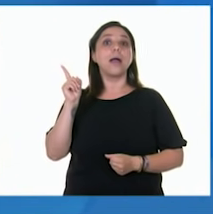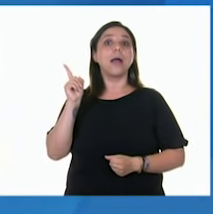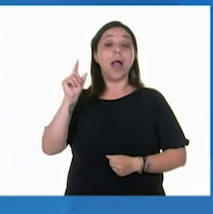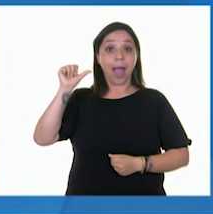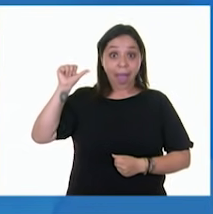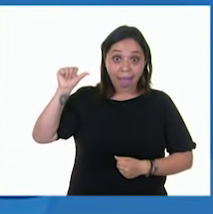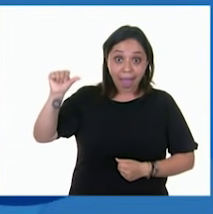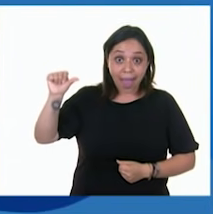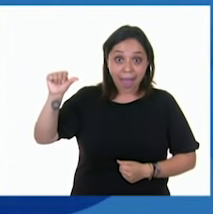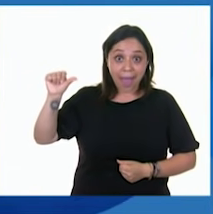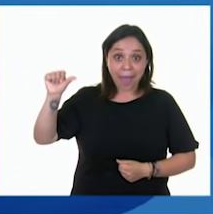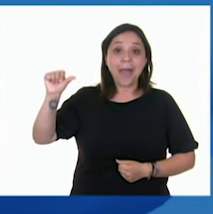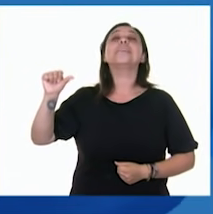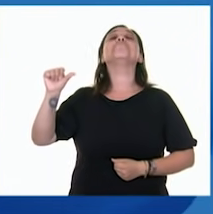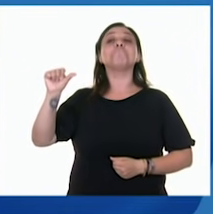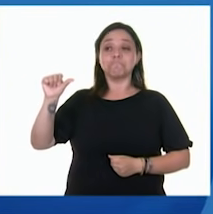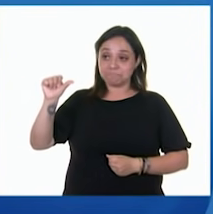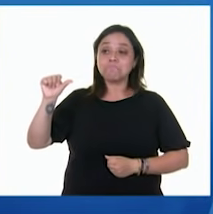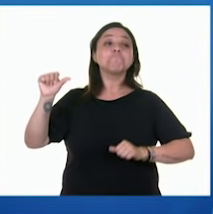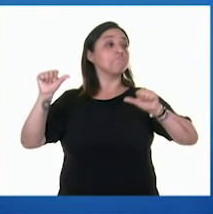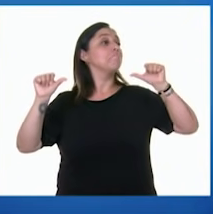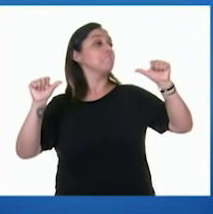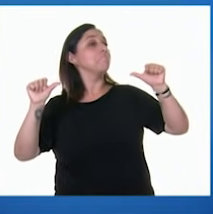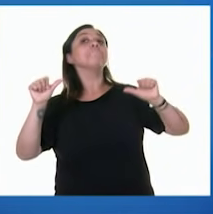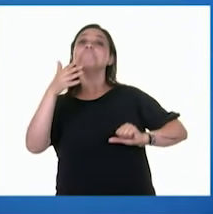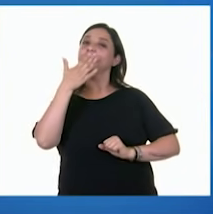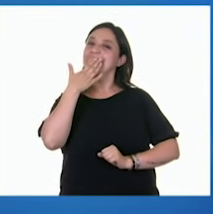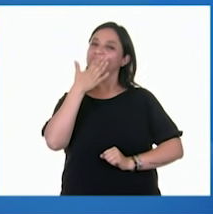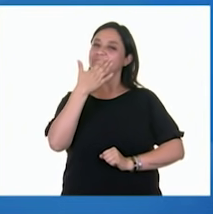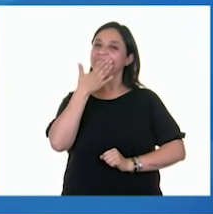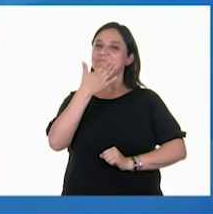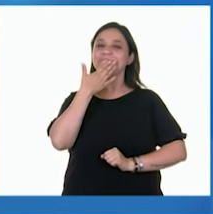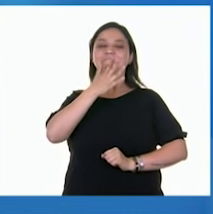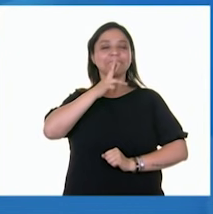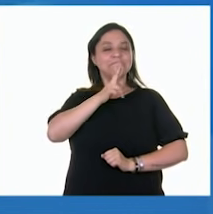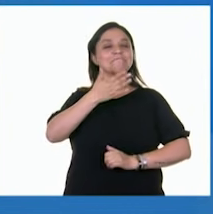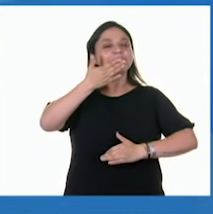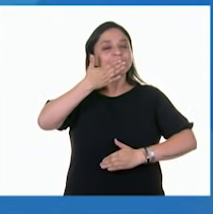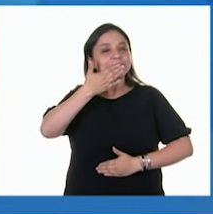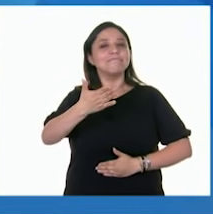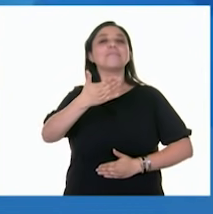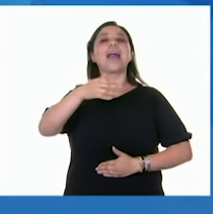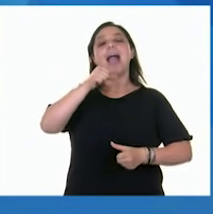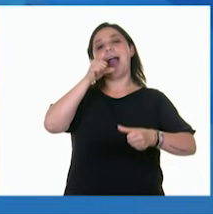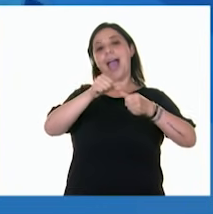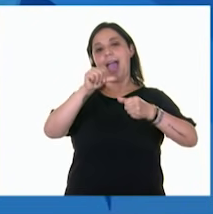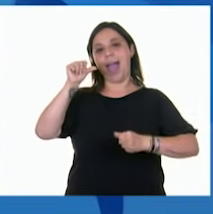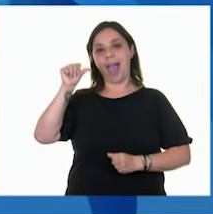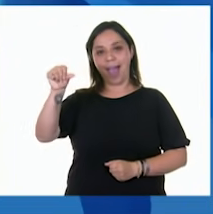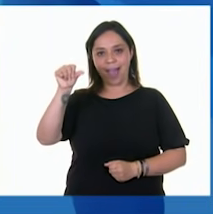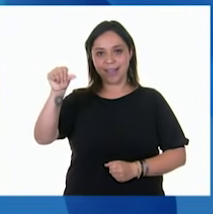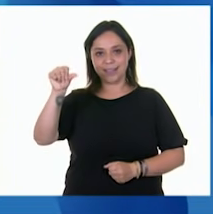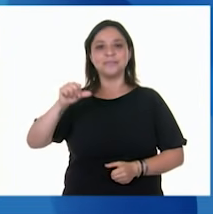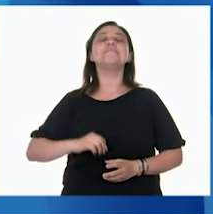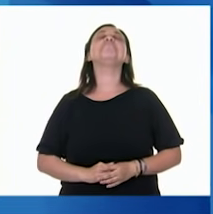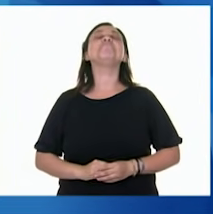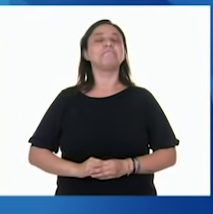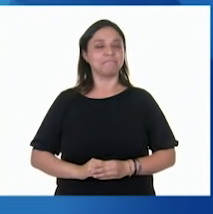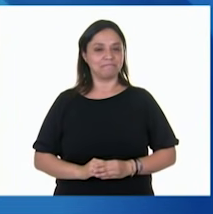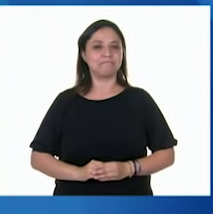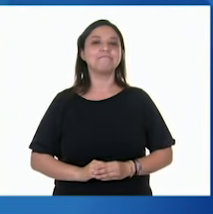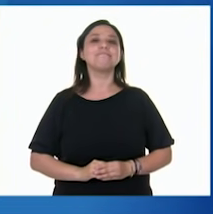A? Yo elegí la A. ¿También la A? Uh-huh. Muy bien. Sí. La respuesta correcta es la letra A. Muy bien.